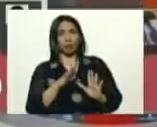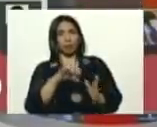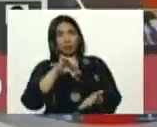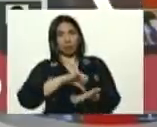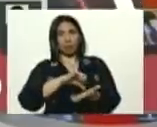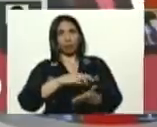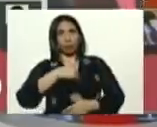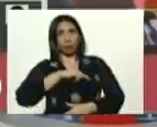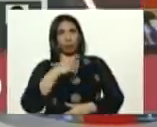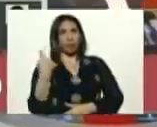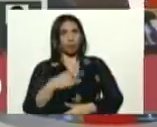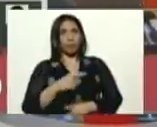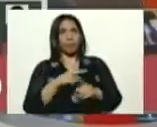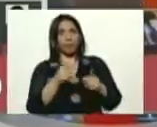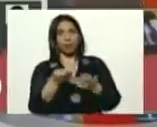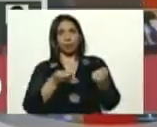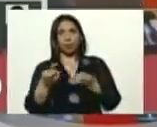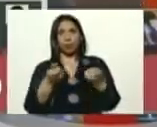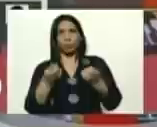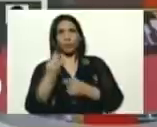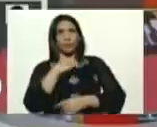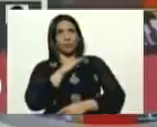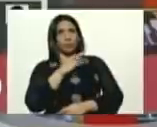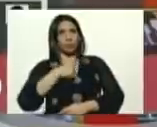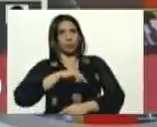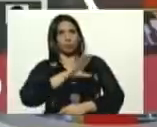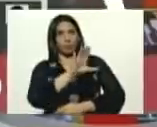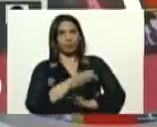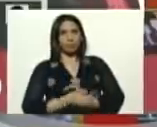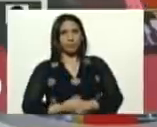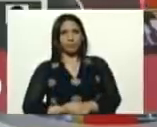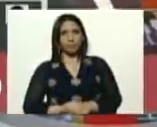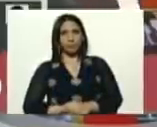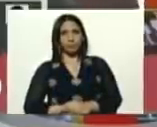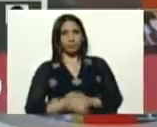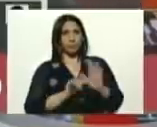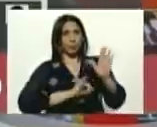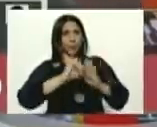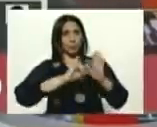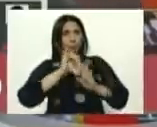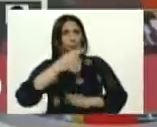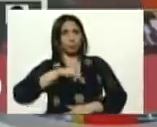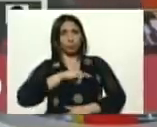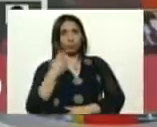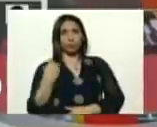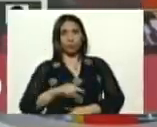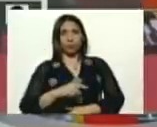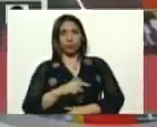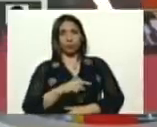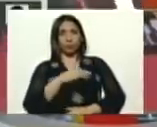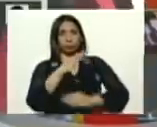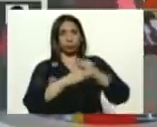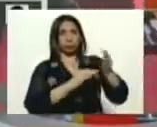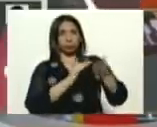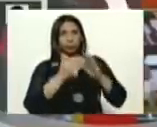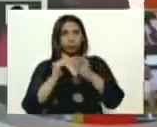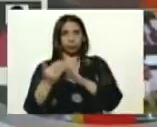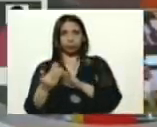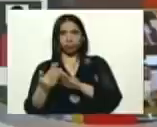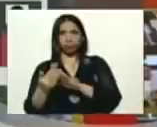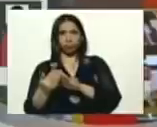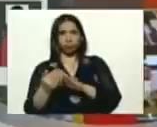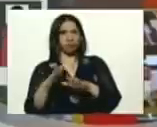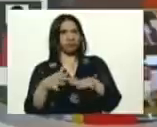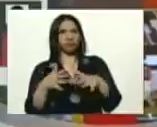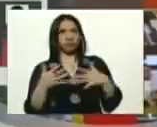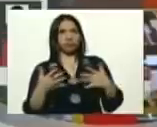que tenemos para el control de la pandemia en nuestro país. El repunte que hemos tenido en los casos comunitarios se deriva